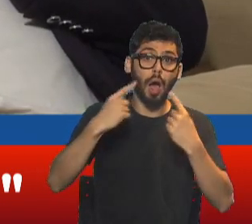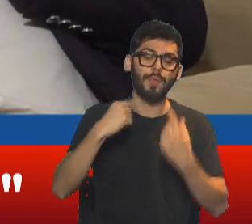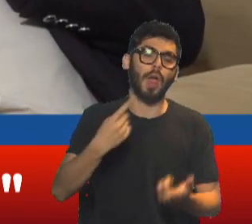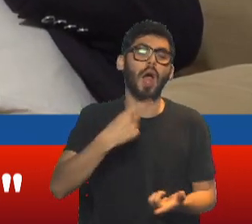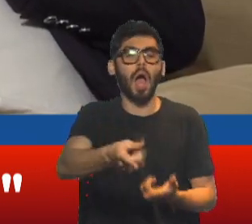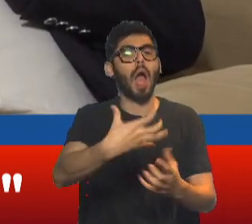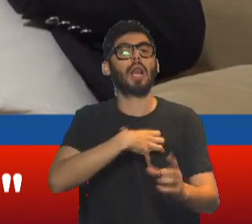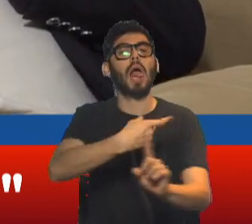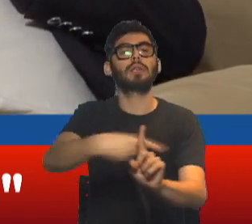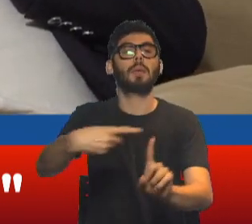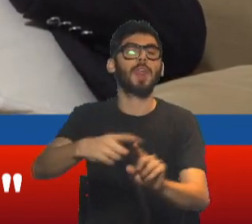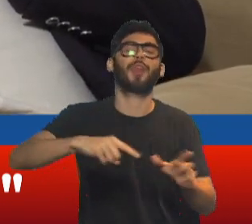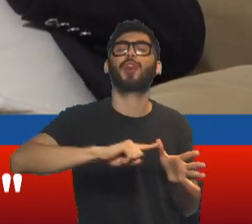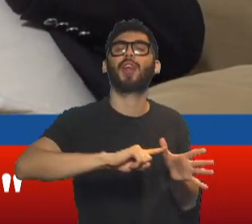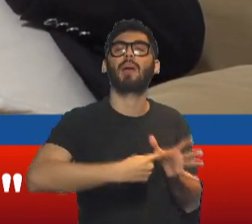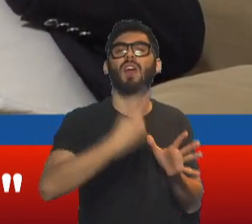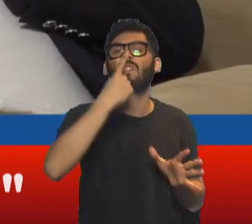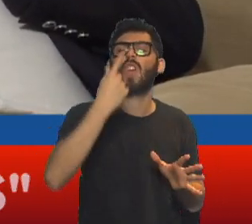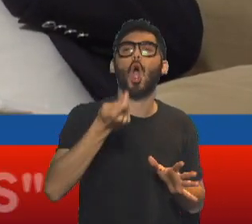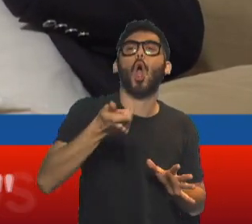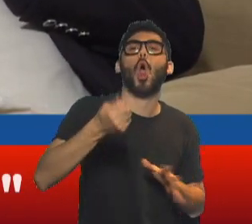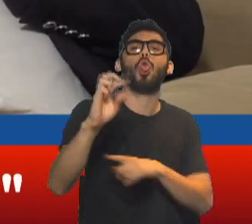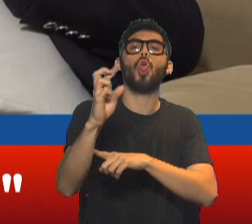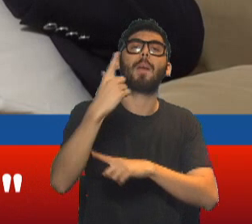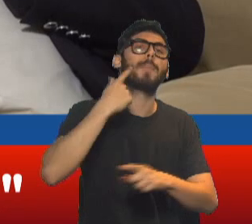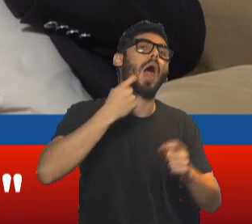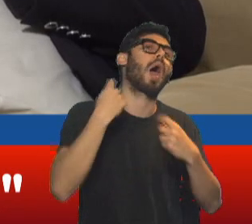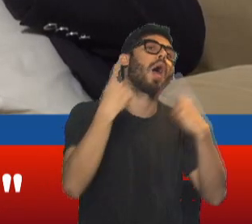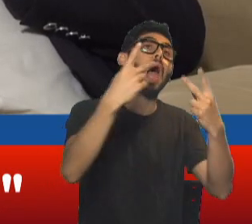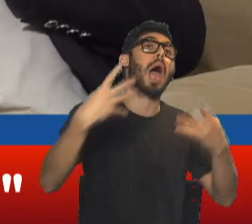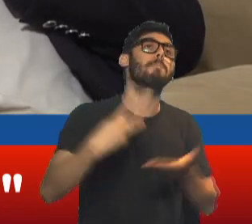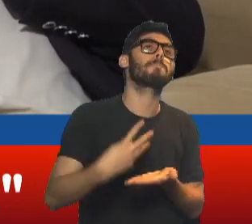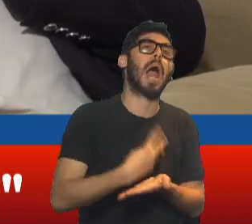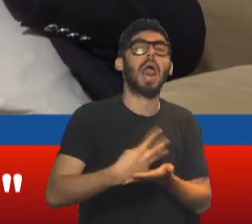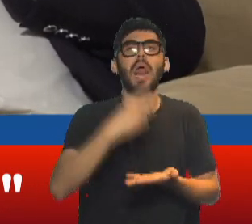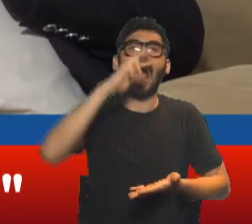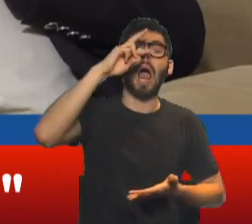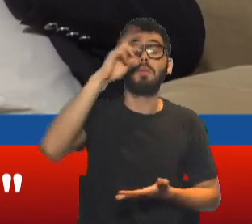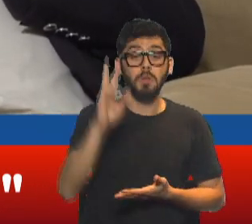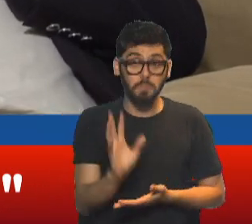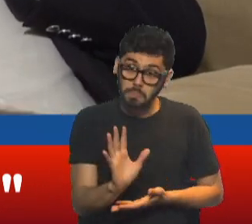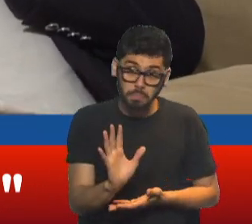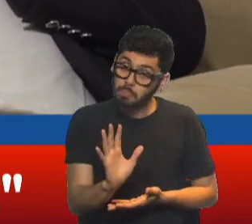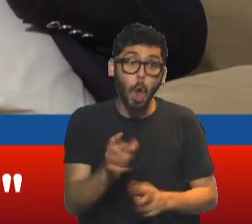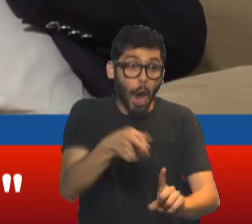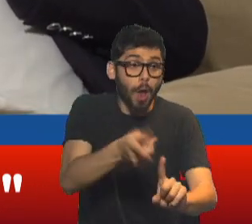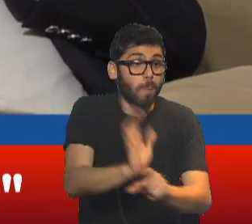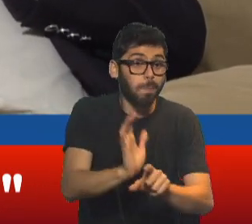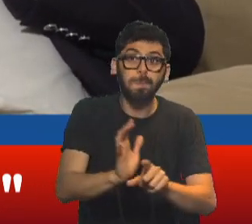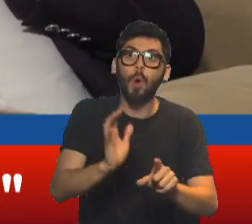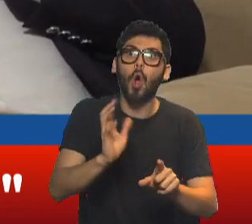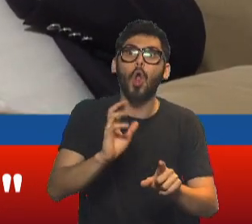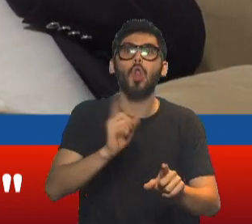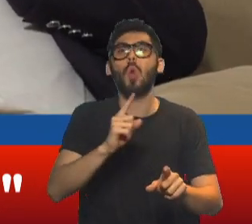clase medieros de la capital que quieren comprar dólares para ir a Miami. Y no era así, nos estaban alertando, estaban diciendo, muchachos, hay cosas que no